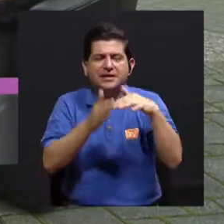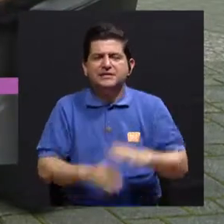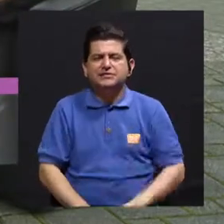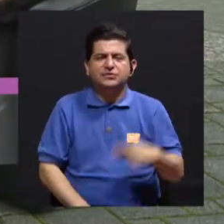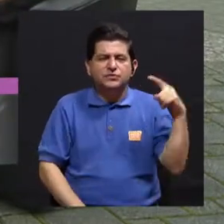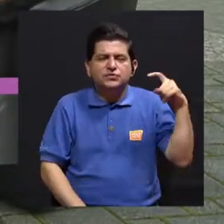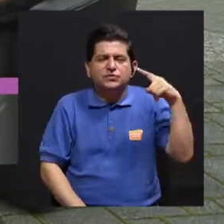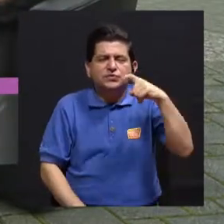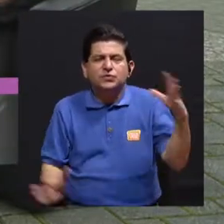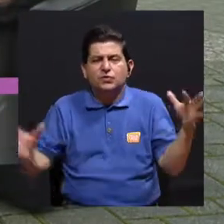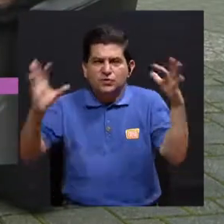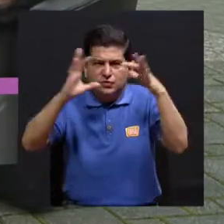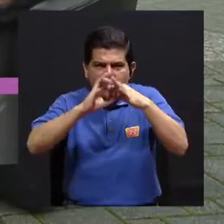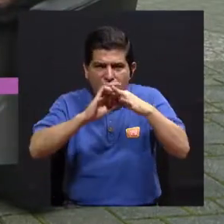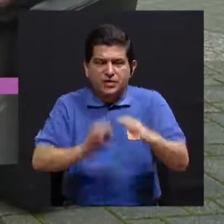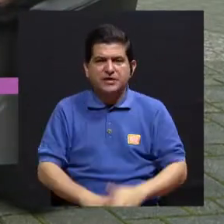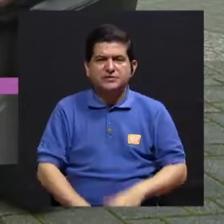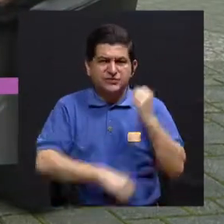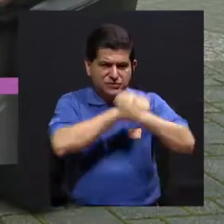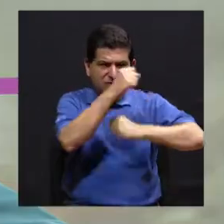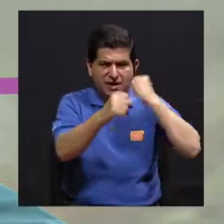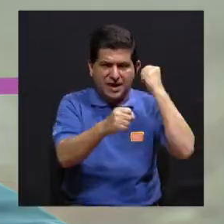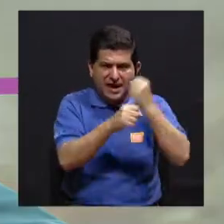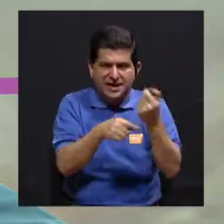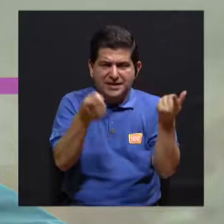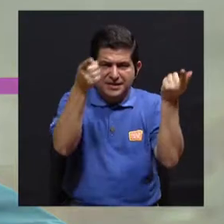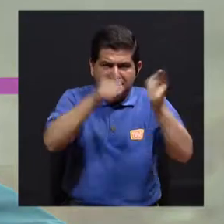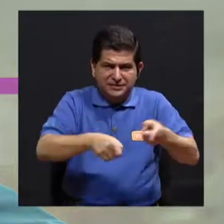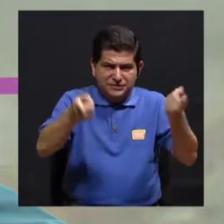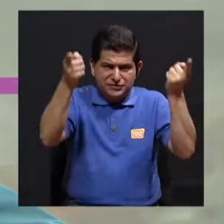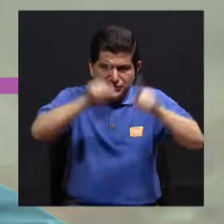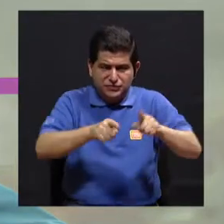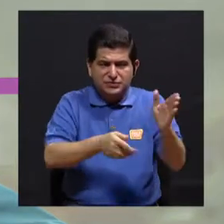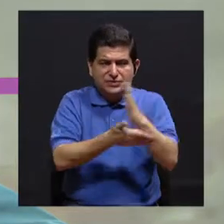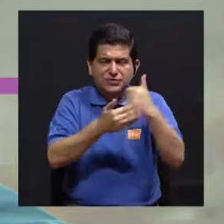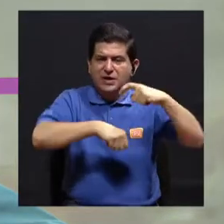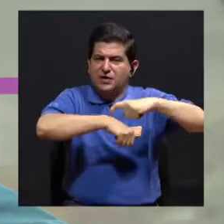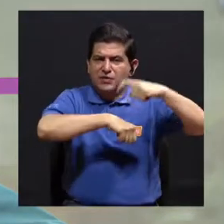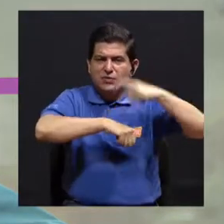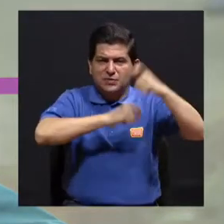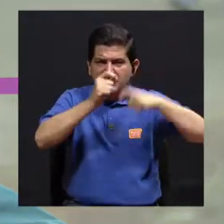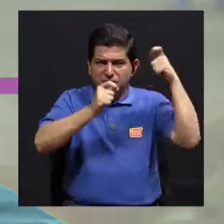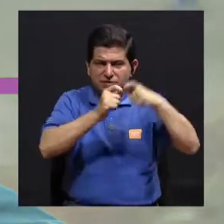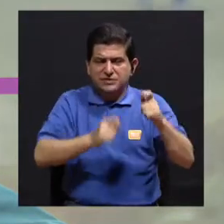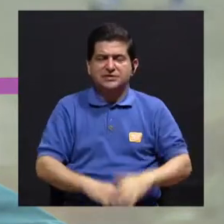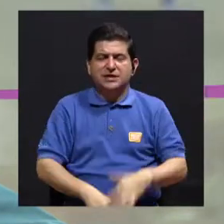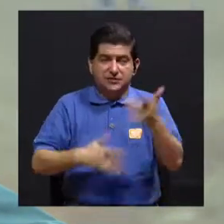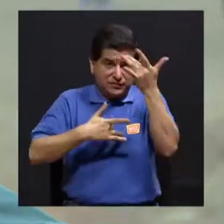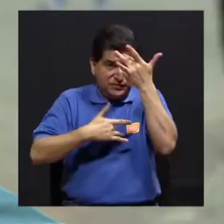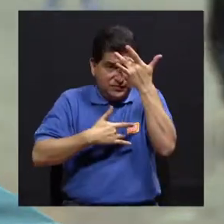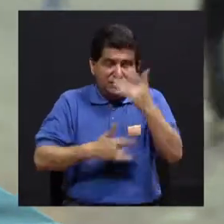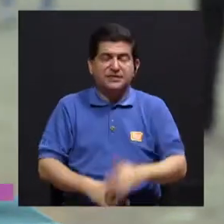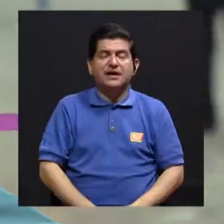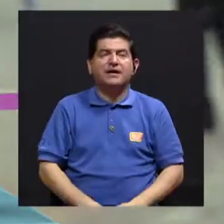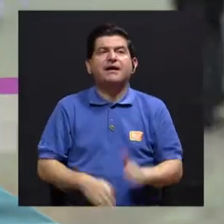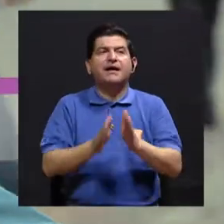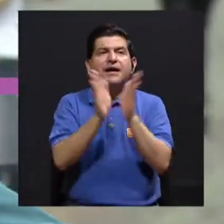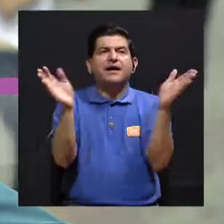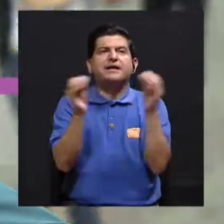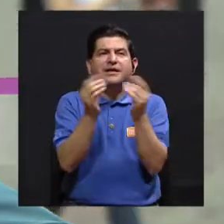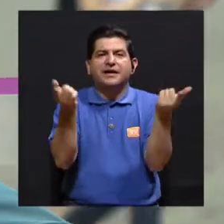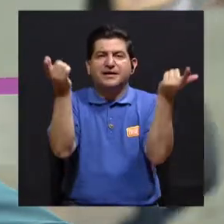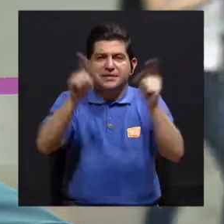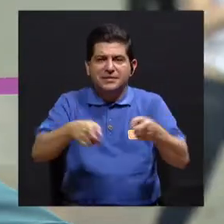doctor, está relacionada con la edad? ¿Se presenta en algún...? Sí, claro. Pues los casos de parasitosis en general son mucho